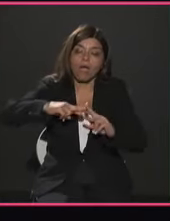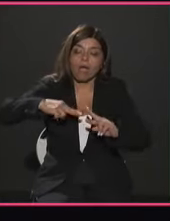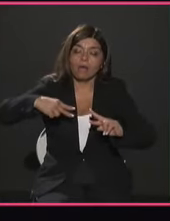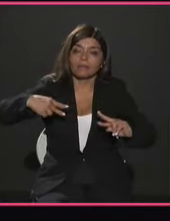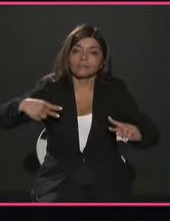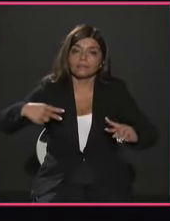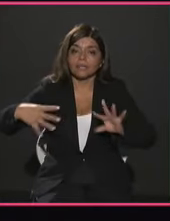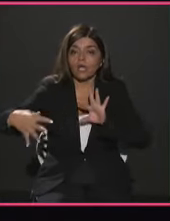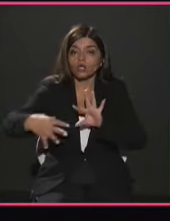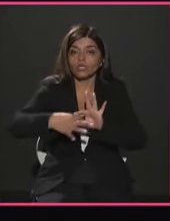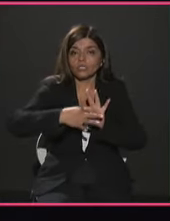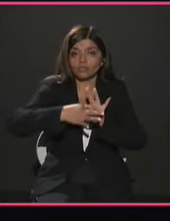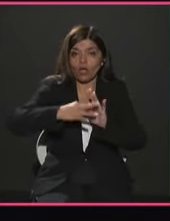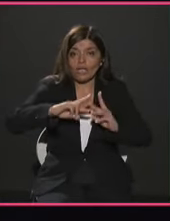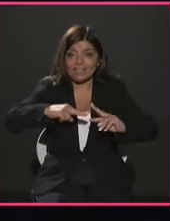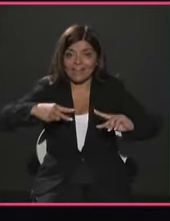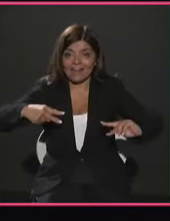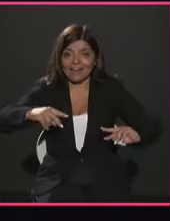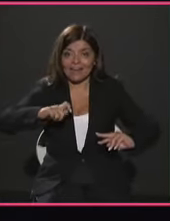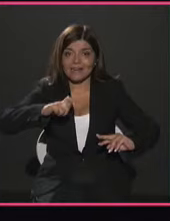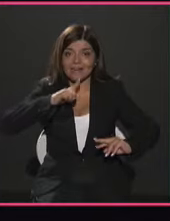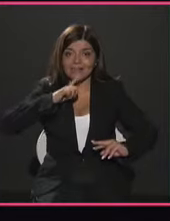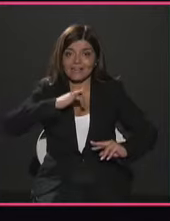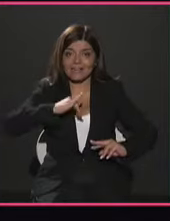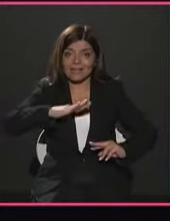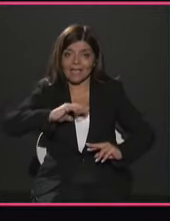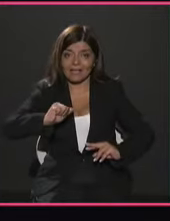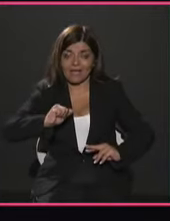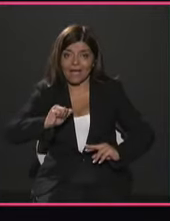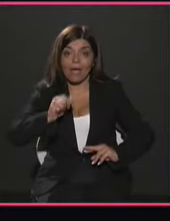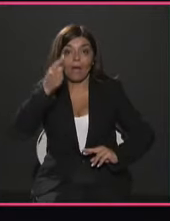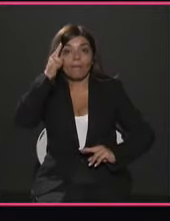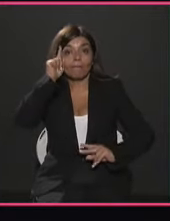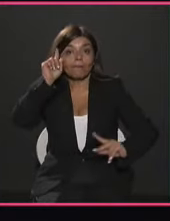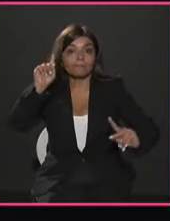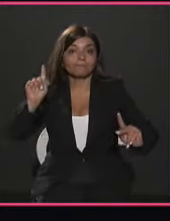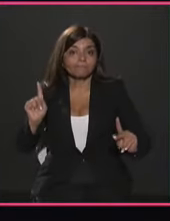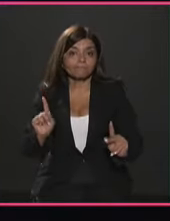conexión genética pero suele ser bastante